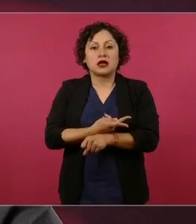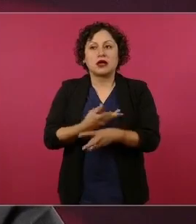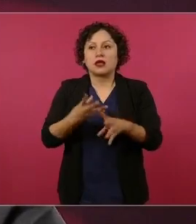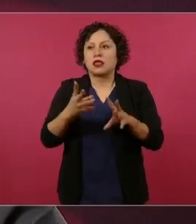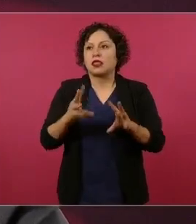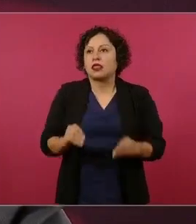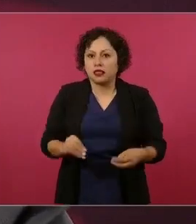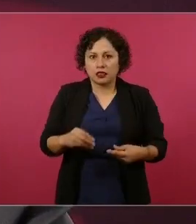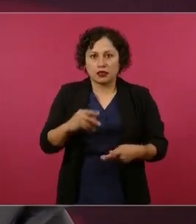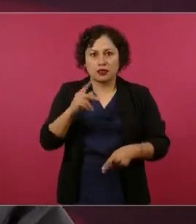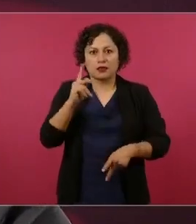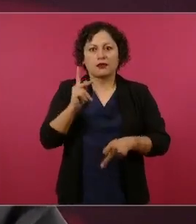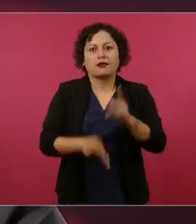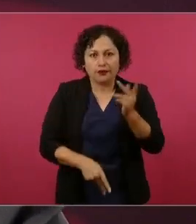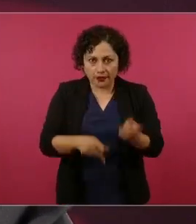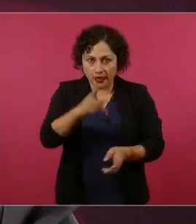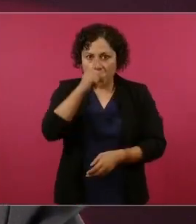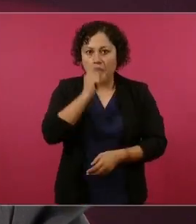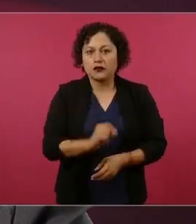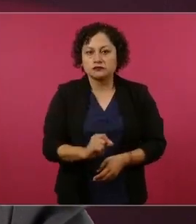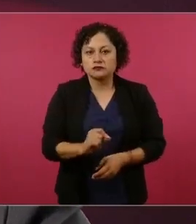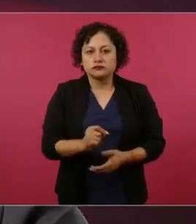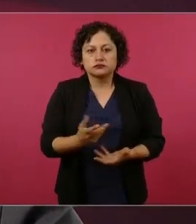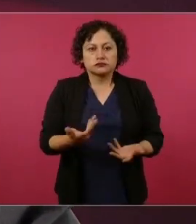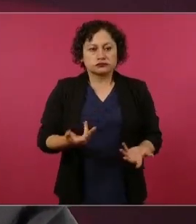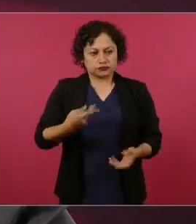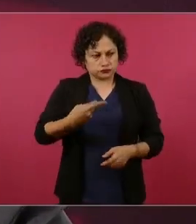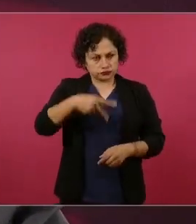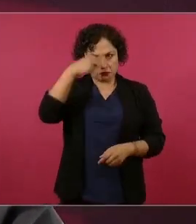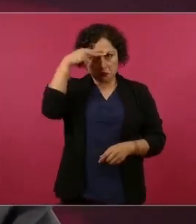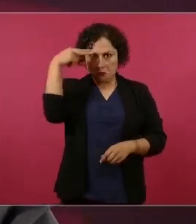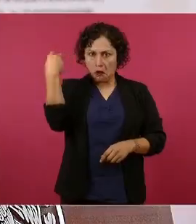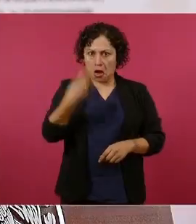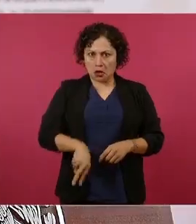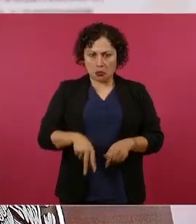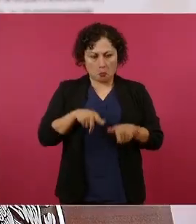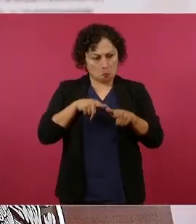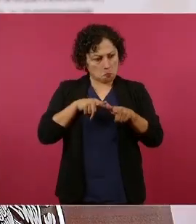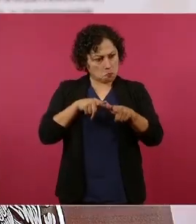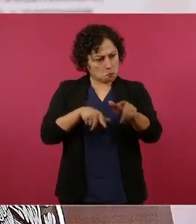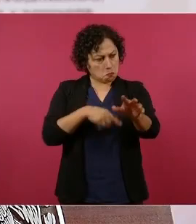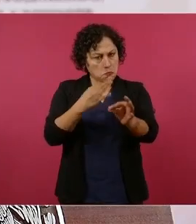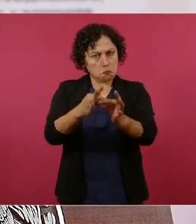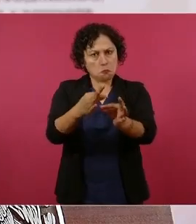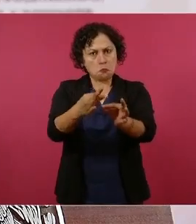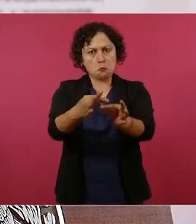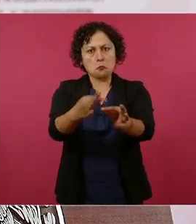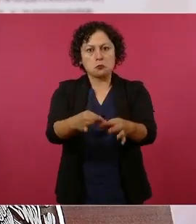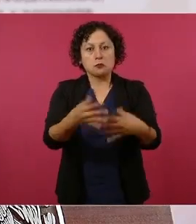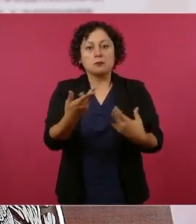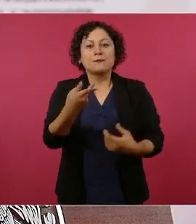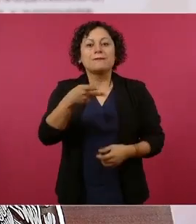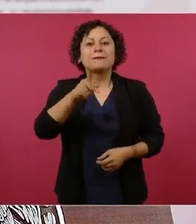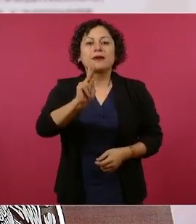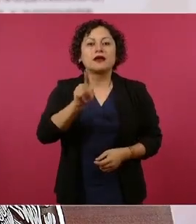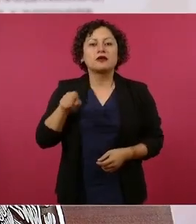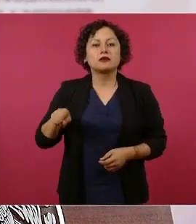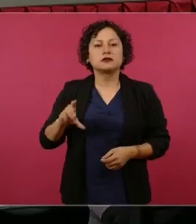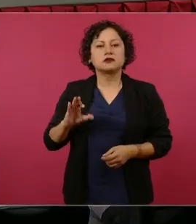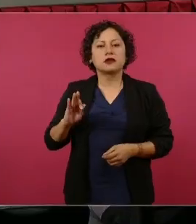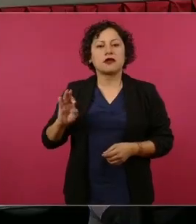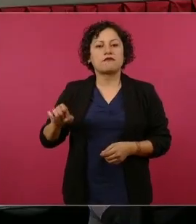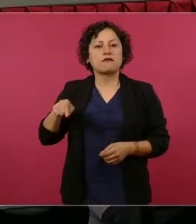desarrollo tecnológico de ingenieros, de trabajadores en todo el país. Es realmente